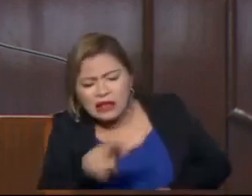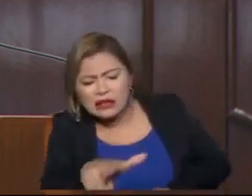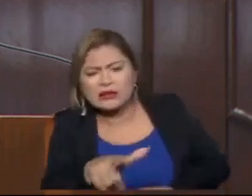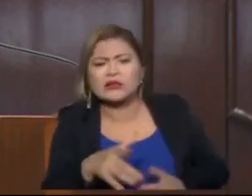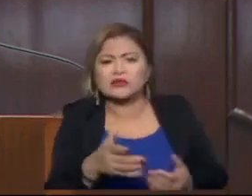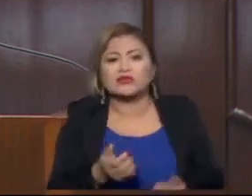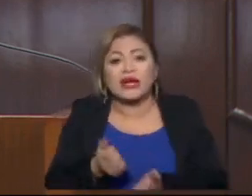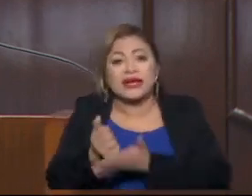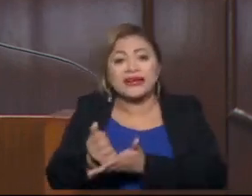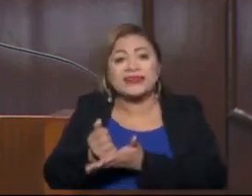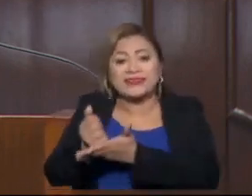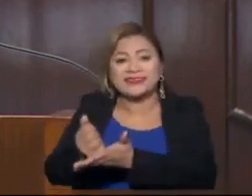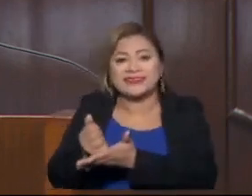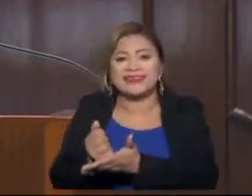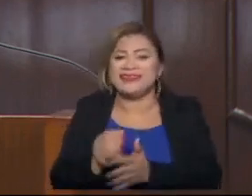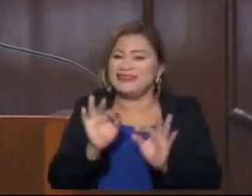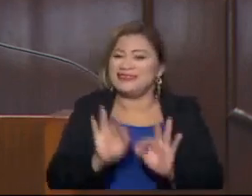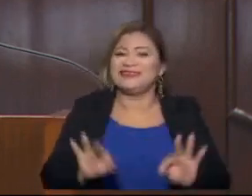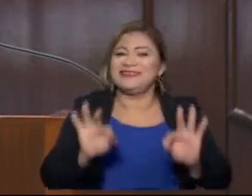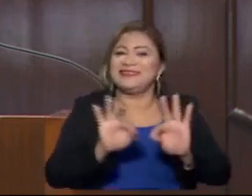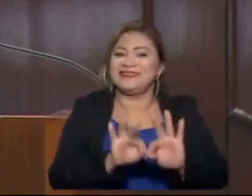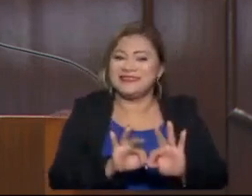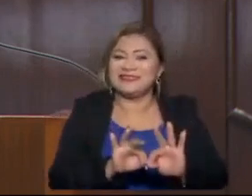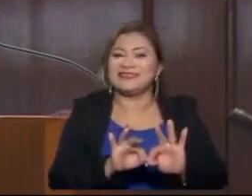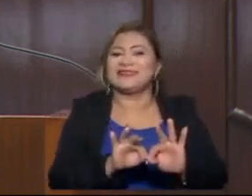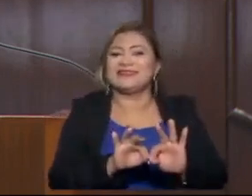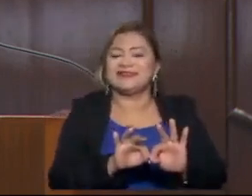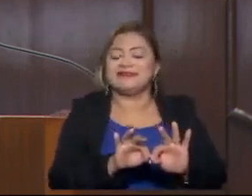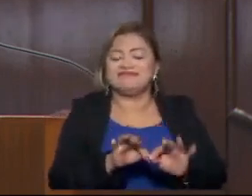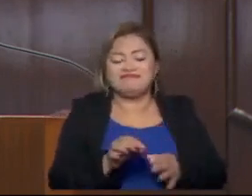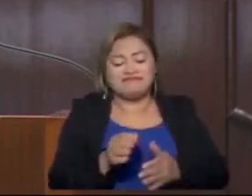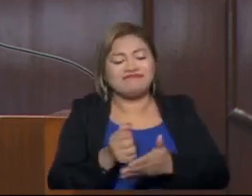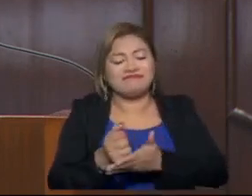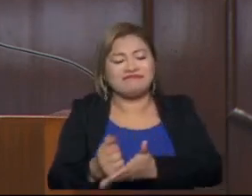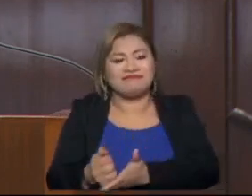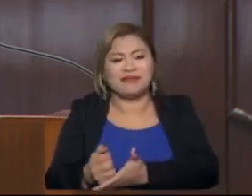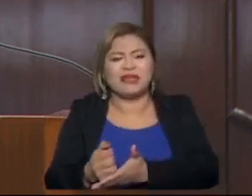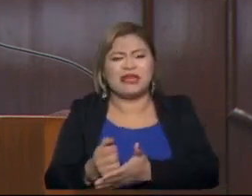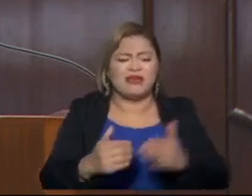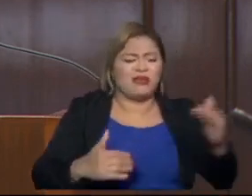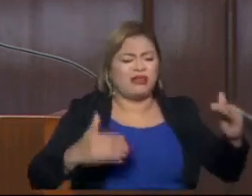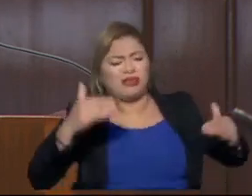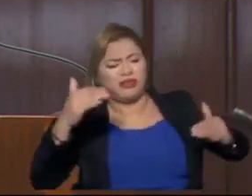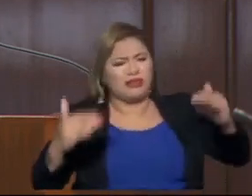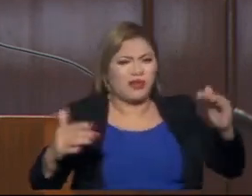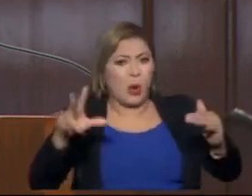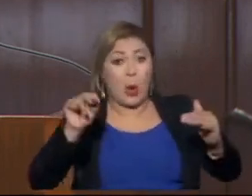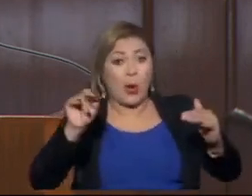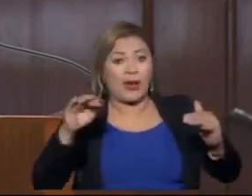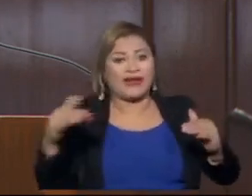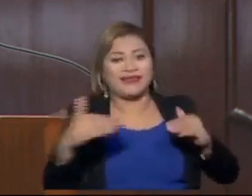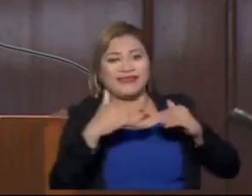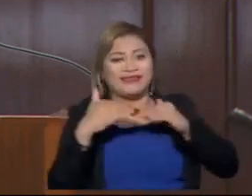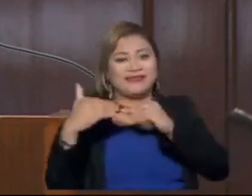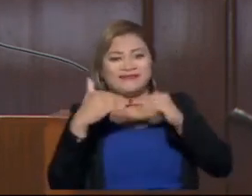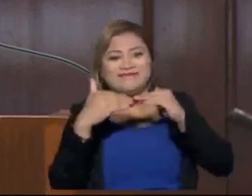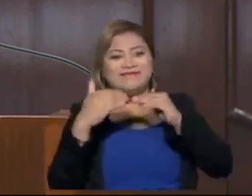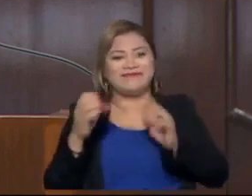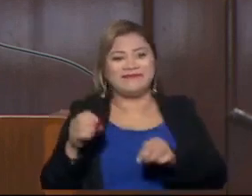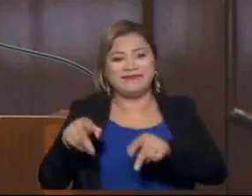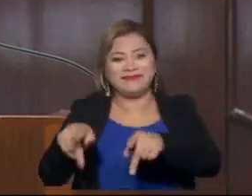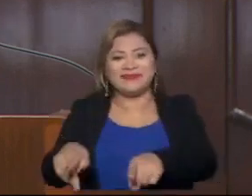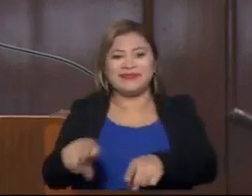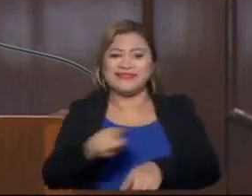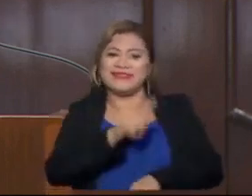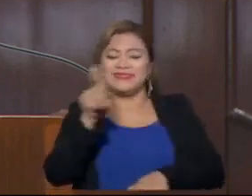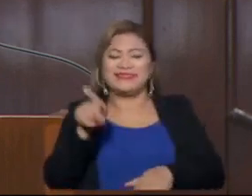a establecer las bases de la lucha contra la pobreza, la desigualdad y la falta de oportunidades para los